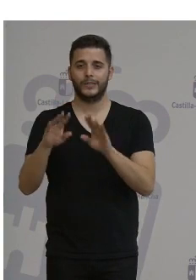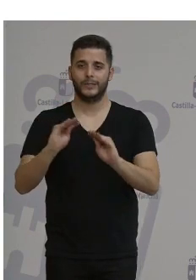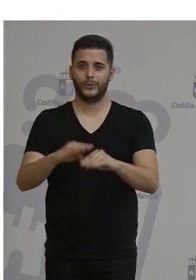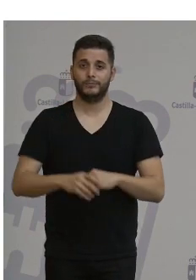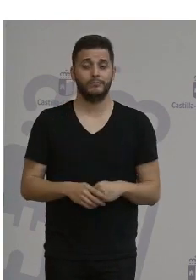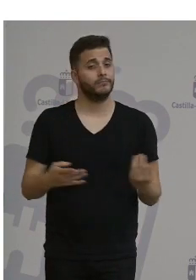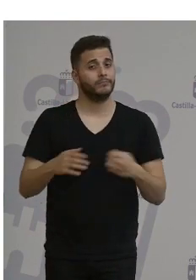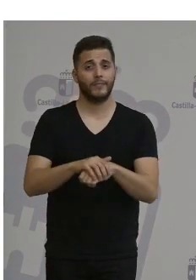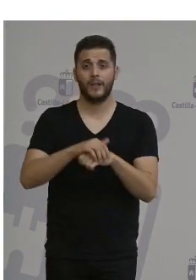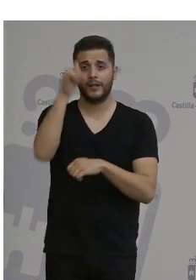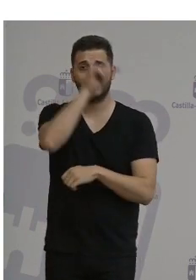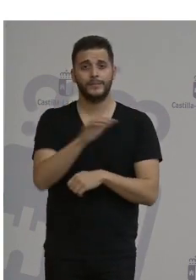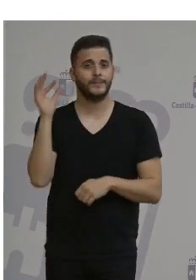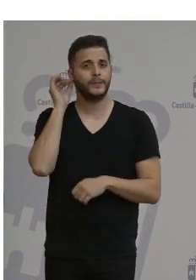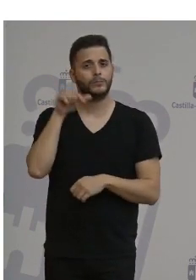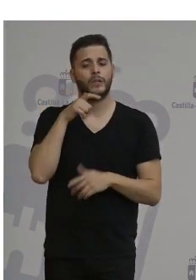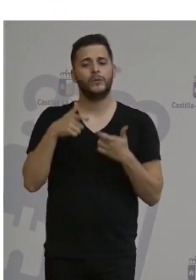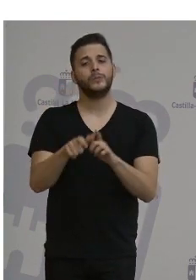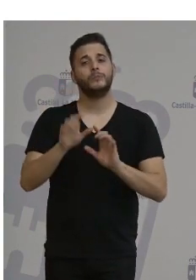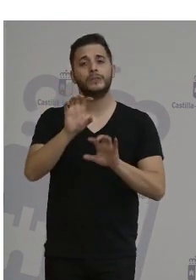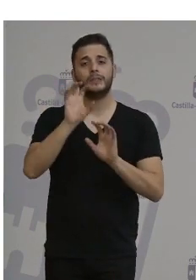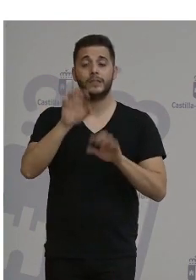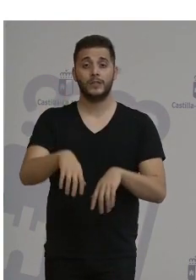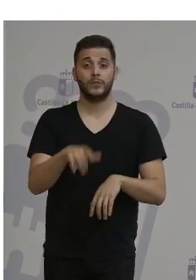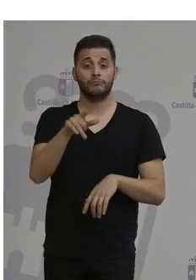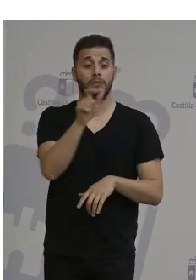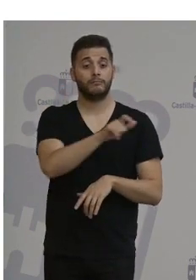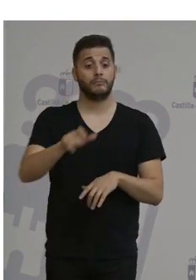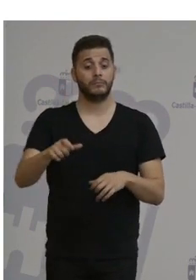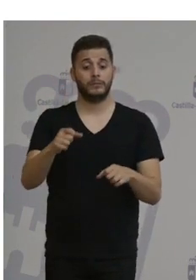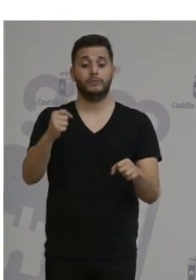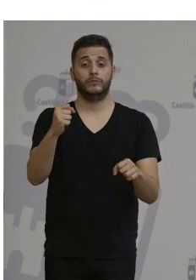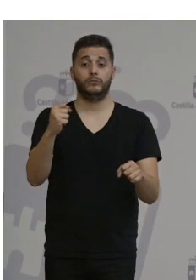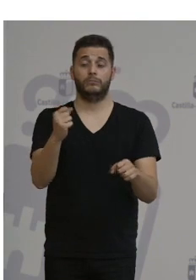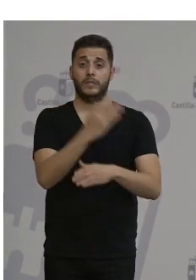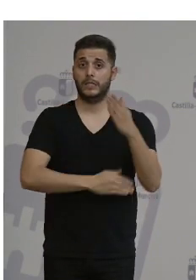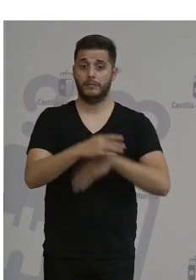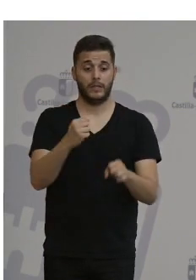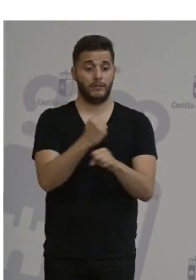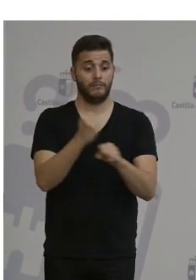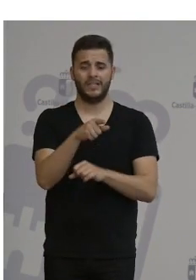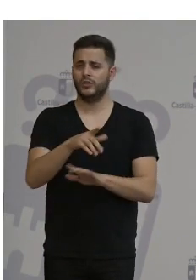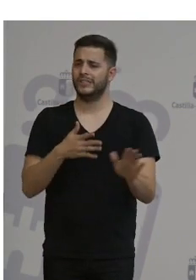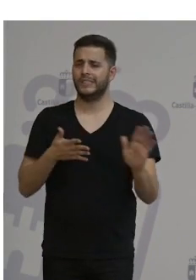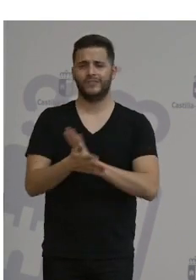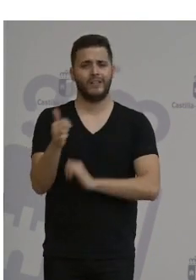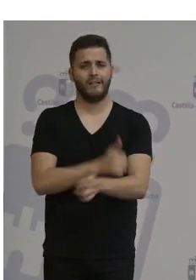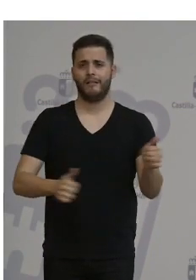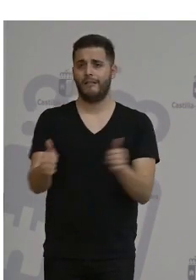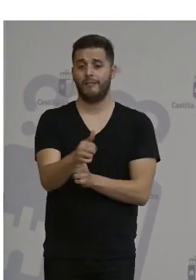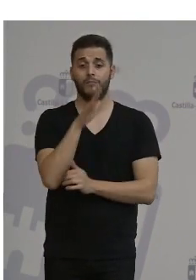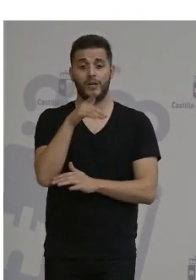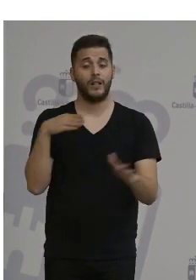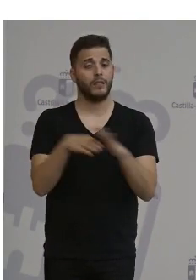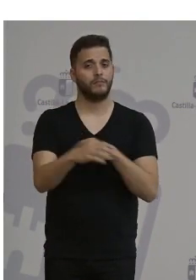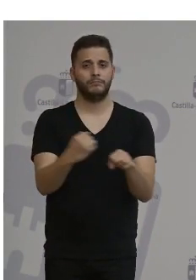Amigos, para la Junta de Castilla y León el empleo de las personas con discapacidad es una prioridad, ya que el acceso al empleo es la principal